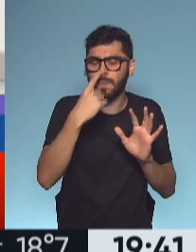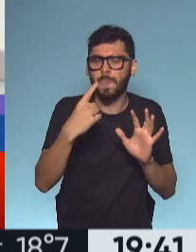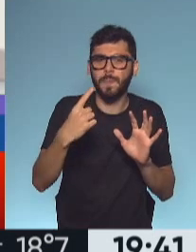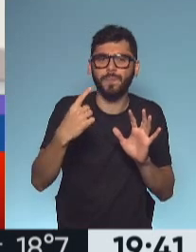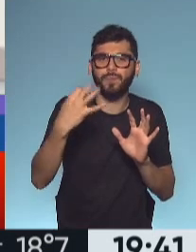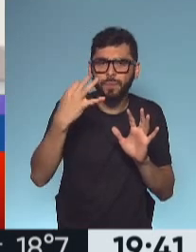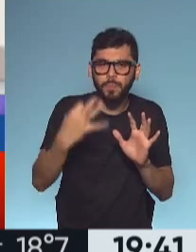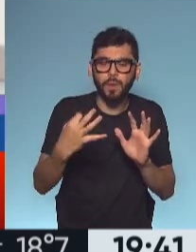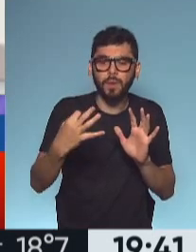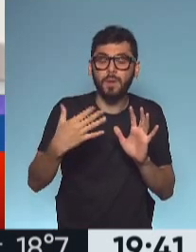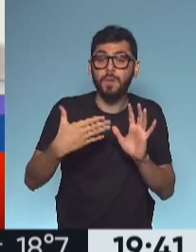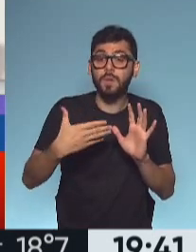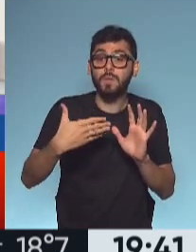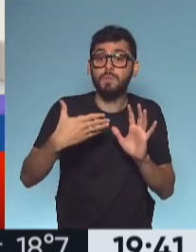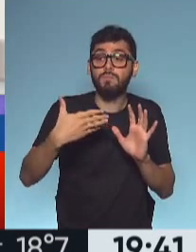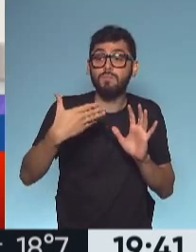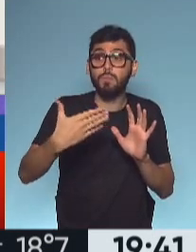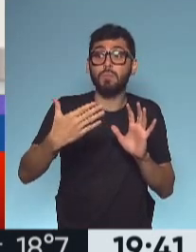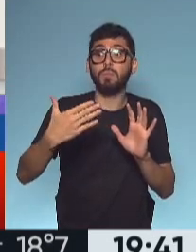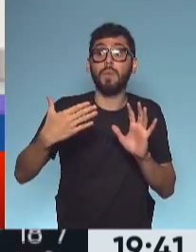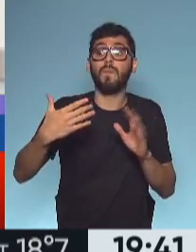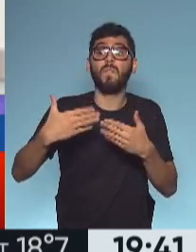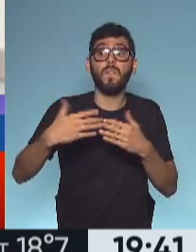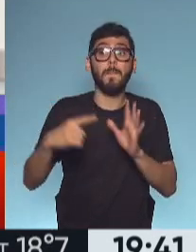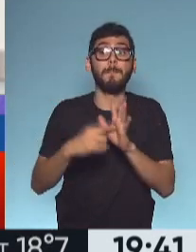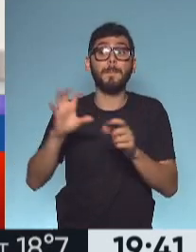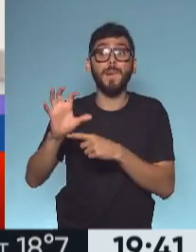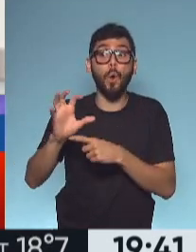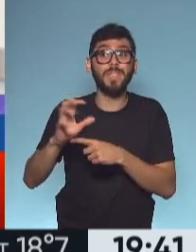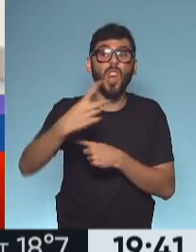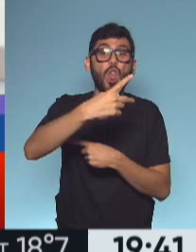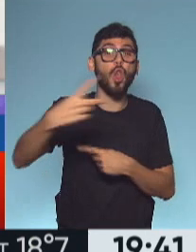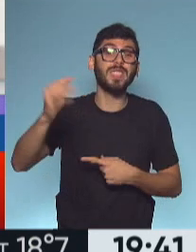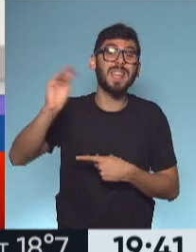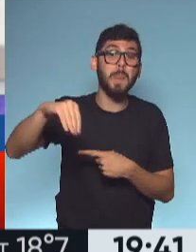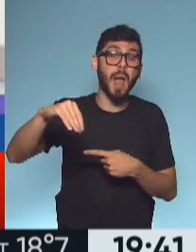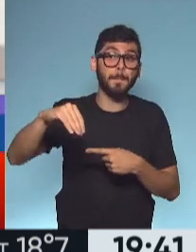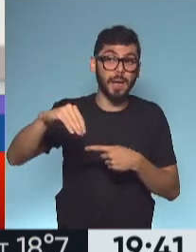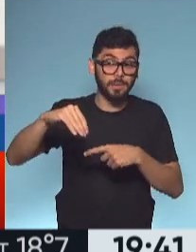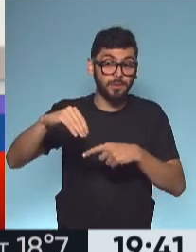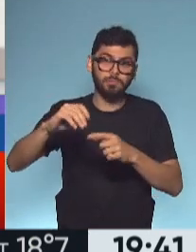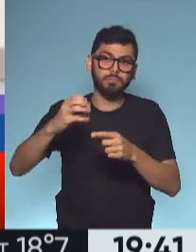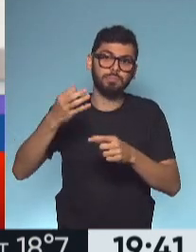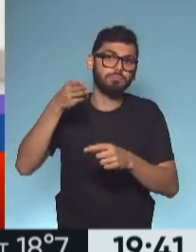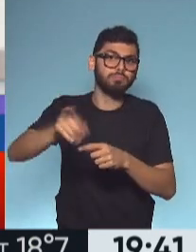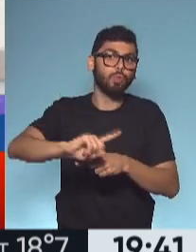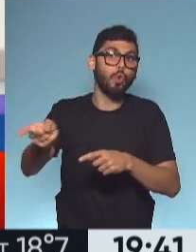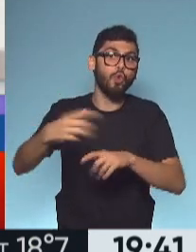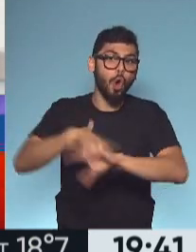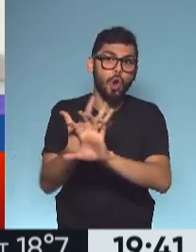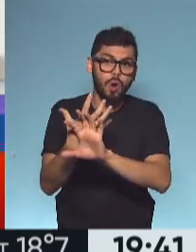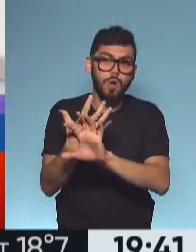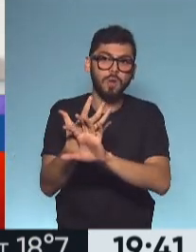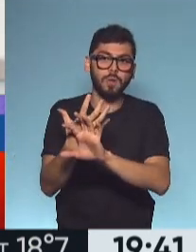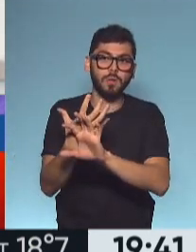continuar con las clases solamente virtuales, por lo menos por 2 semanas más desde la próxima.